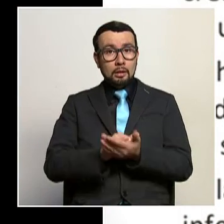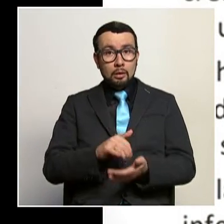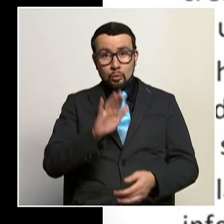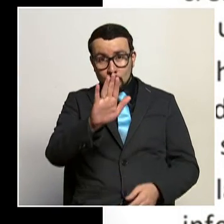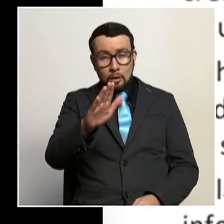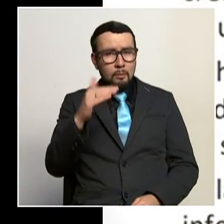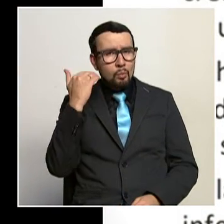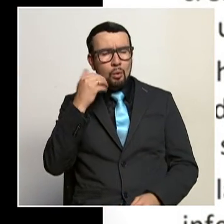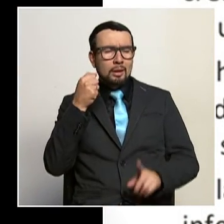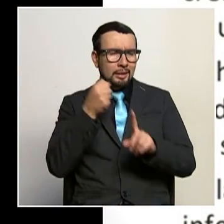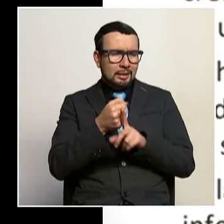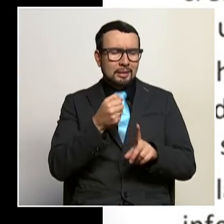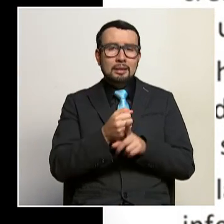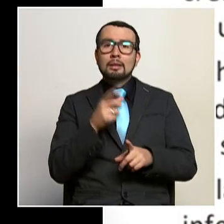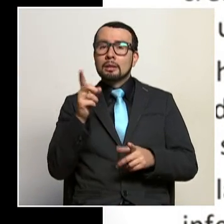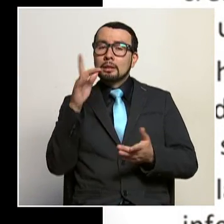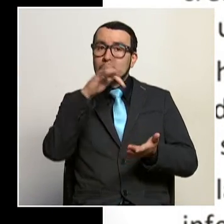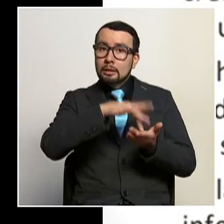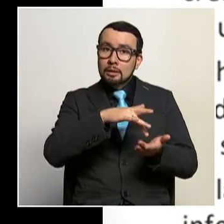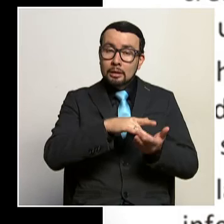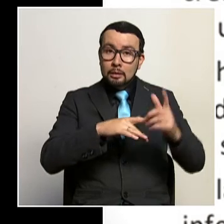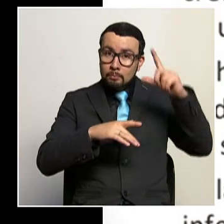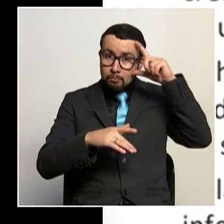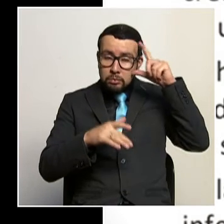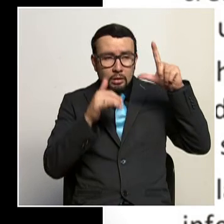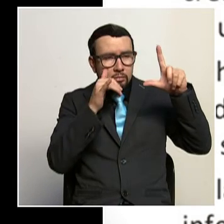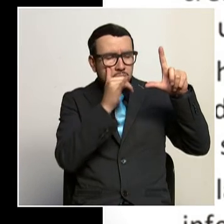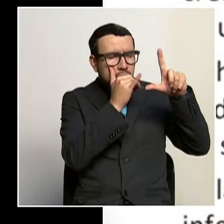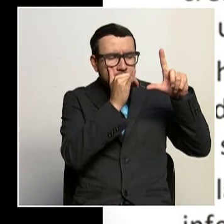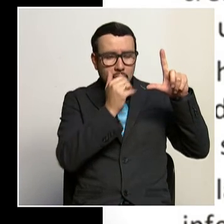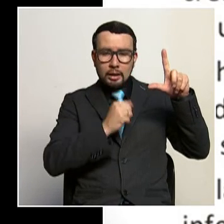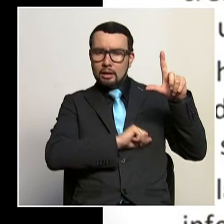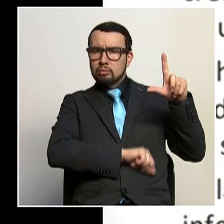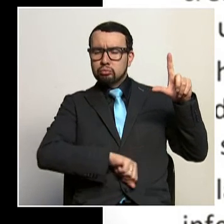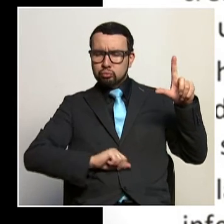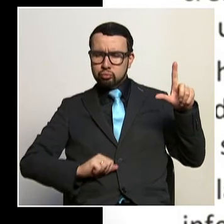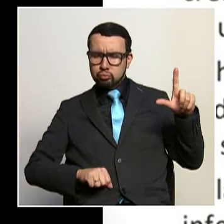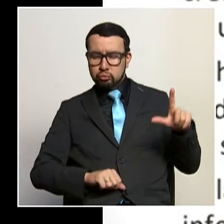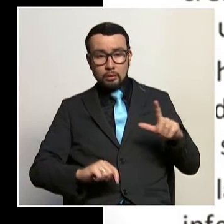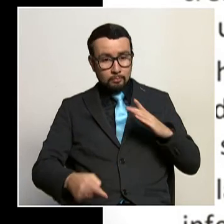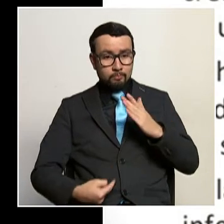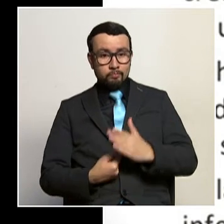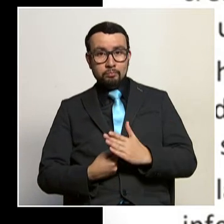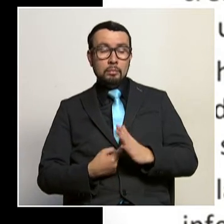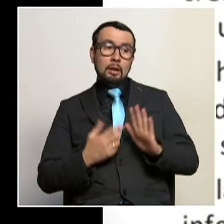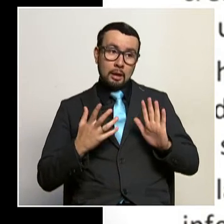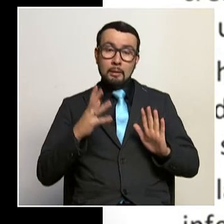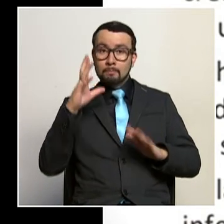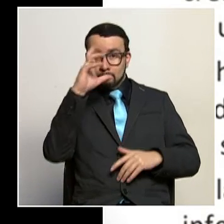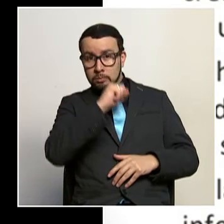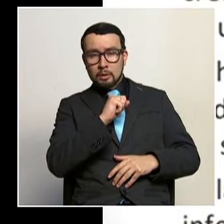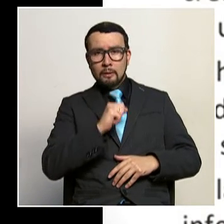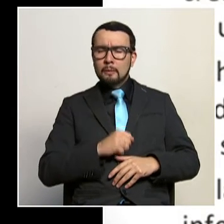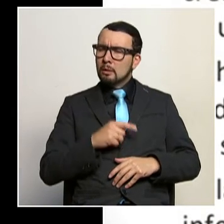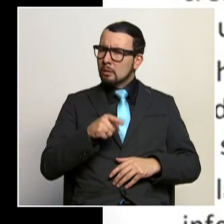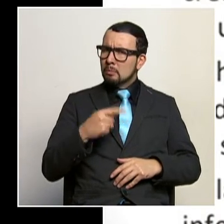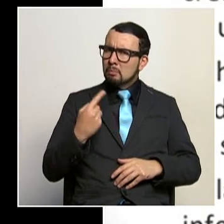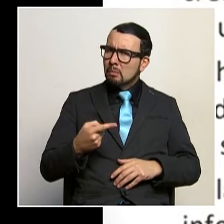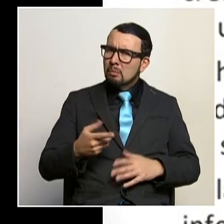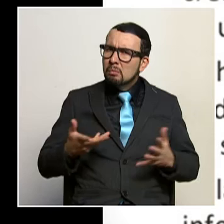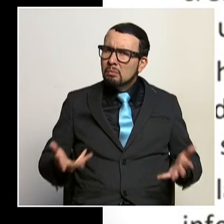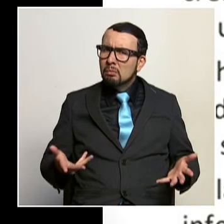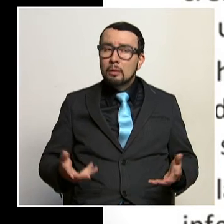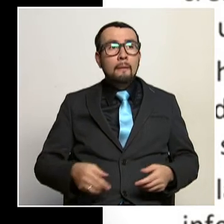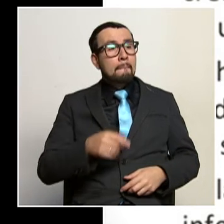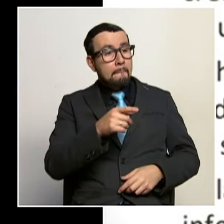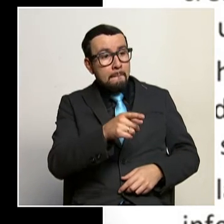mujeres, insistan que le hagan citología, colposcopia, ecografía transvaginal, pero vamos a ver también para qué sirve este equipo,